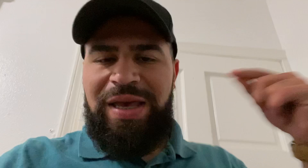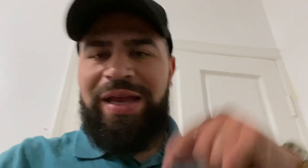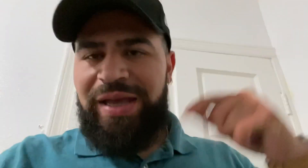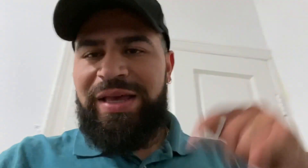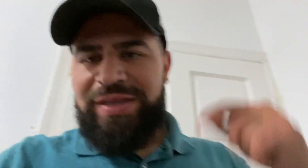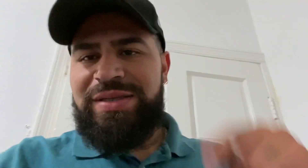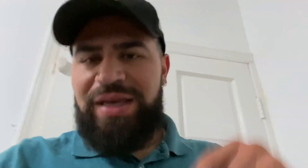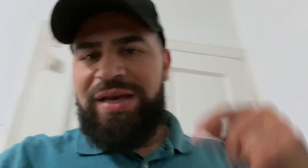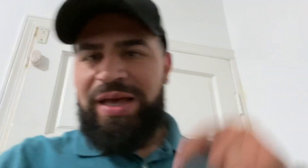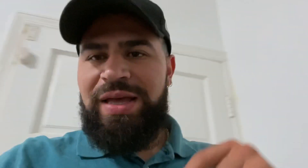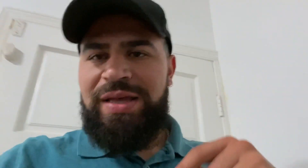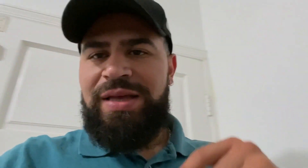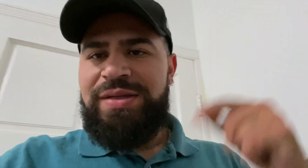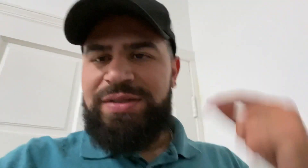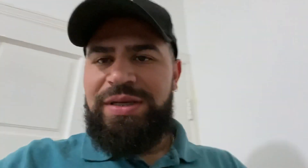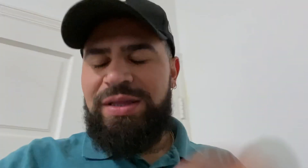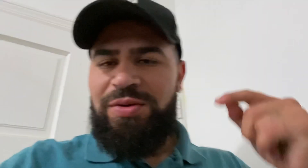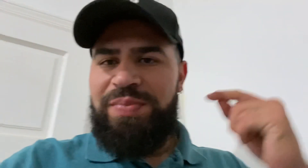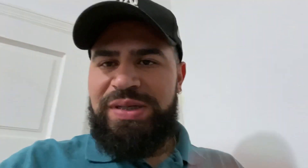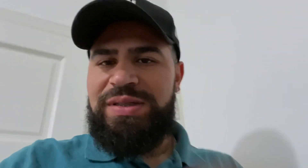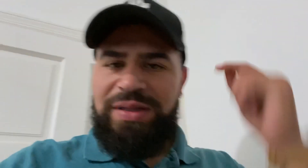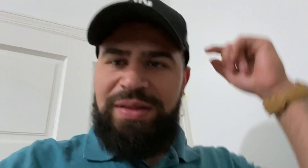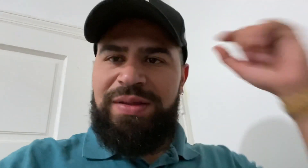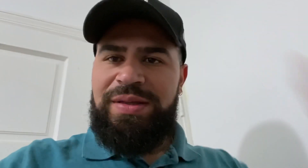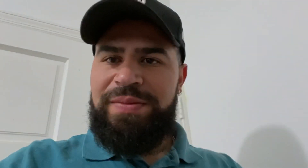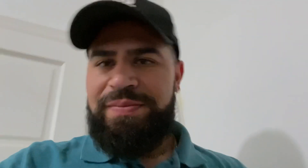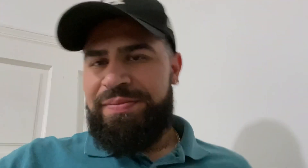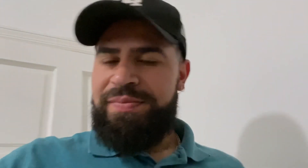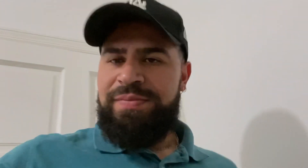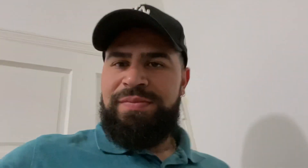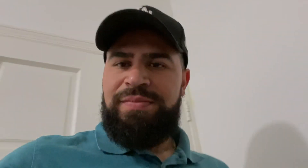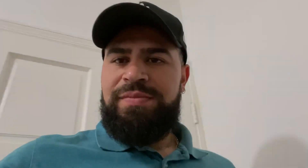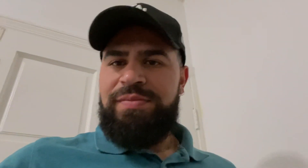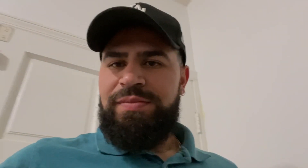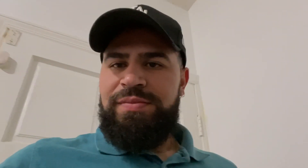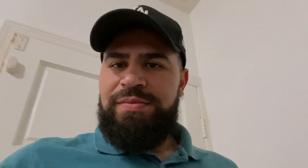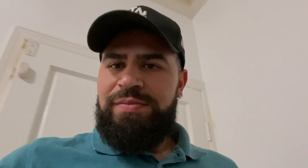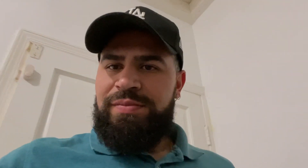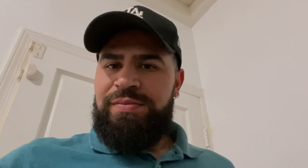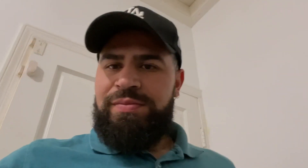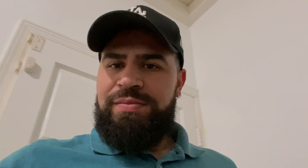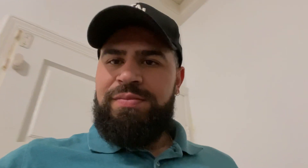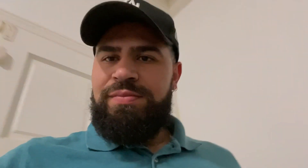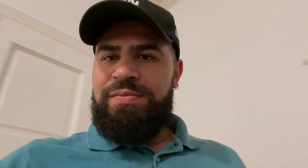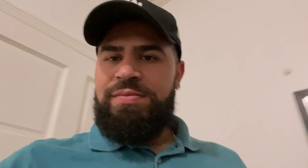Dios quiere que siga siendo presidente.